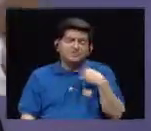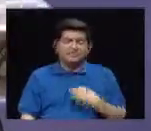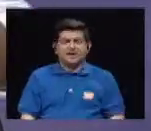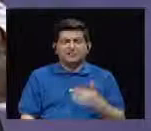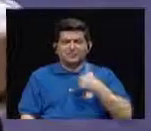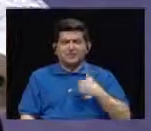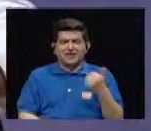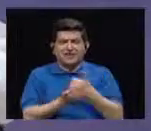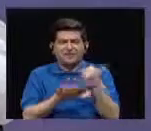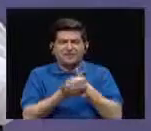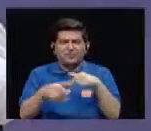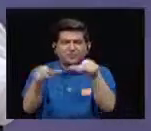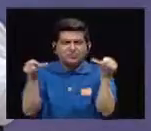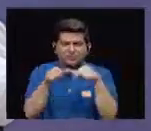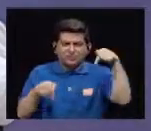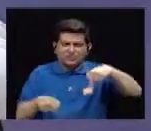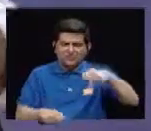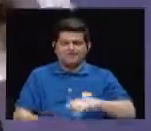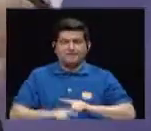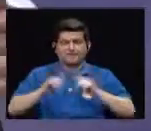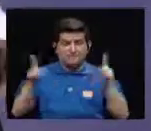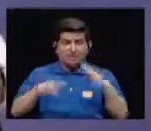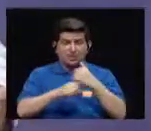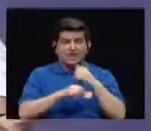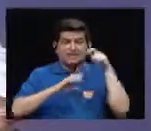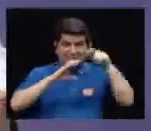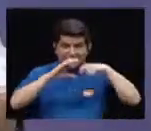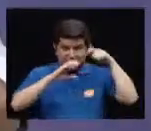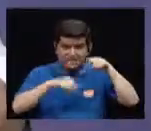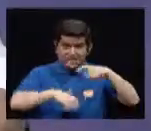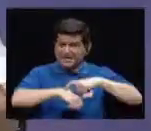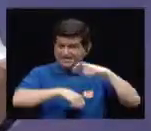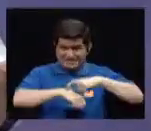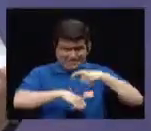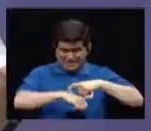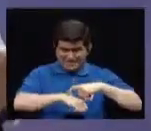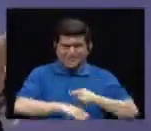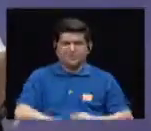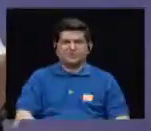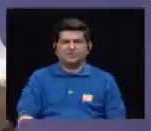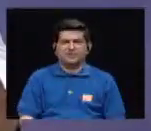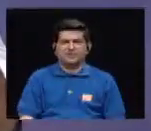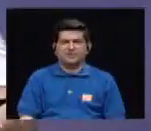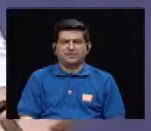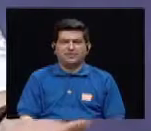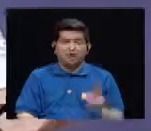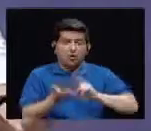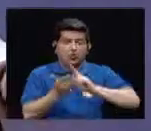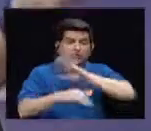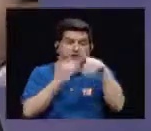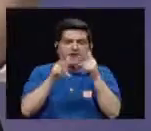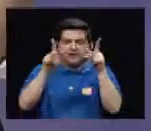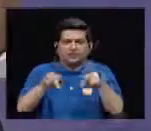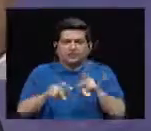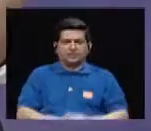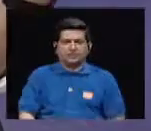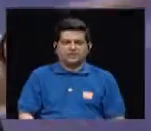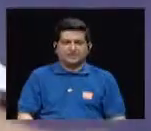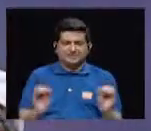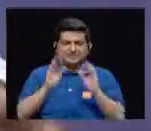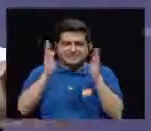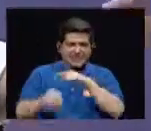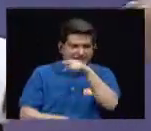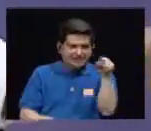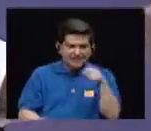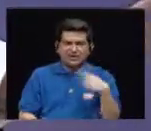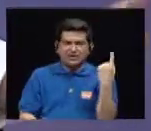hacerlo con recursos locales, claro, ¿verdad? Pero hacerlo en cine, en esa época, sí, y contratar todo el talento, porque realmente ninguno de